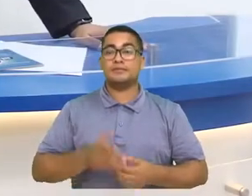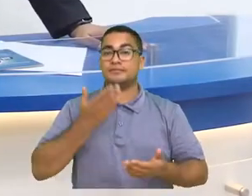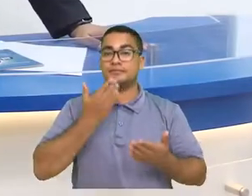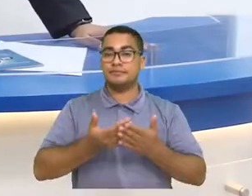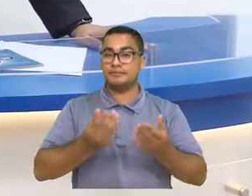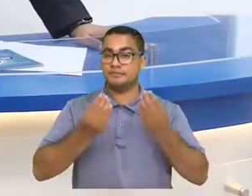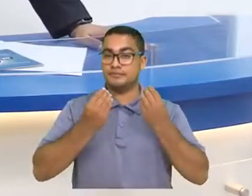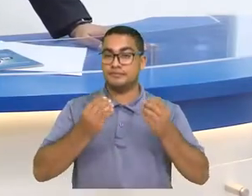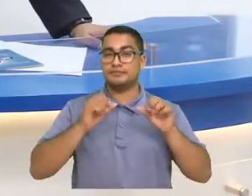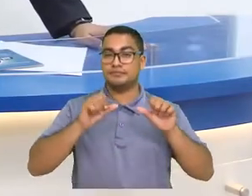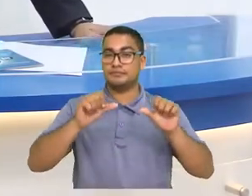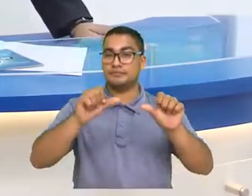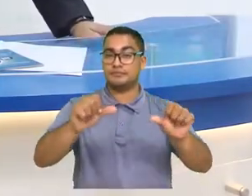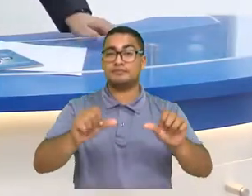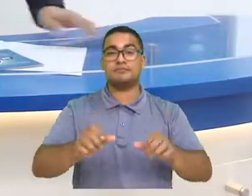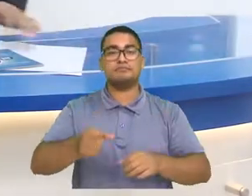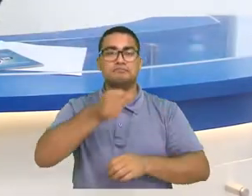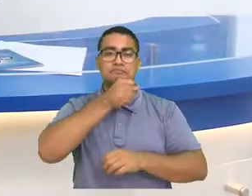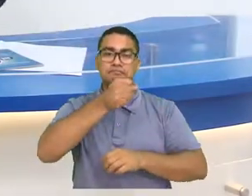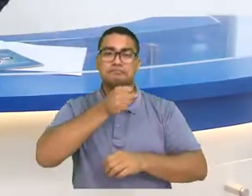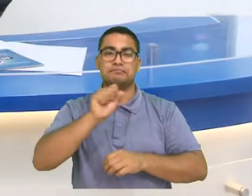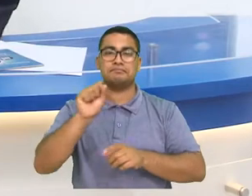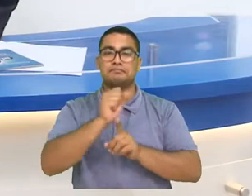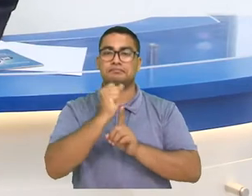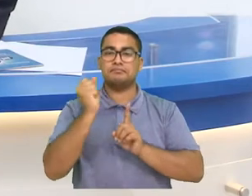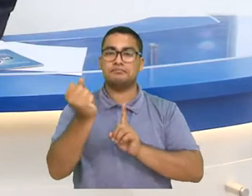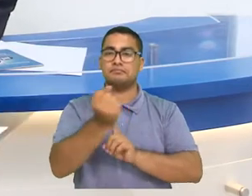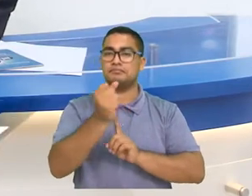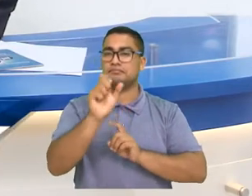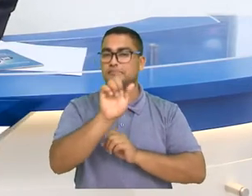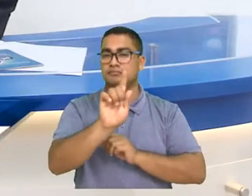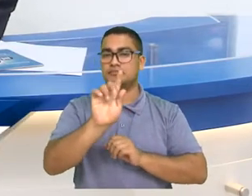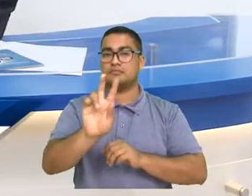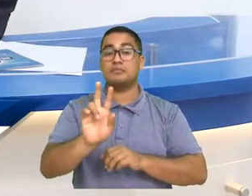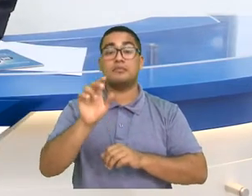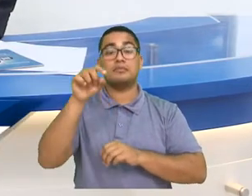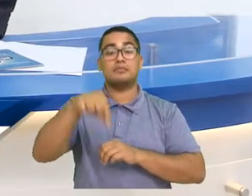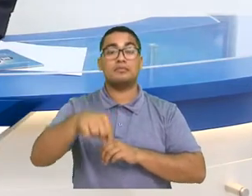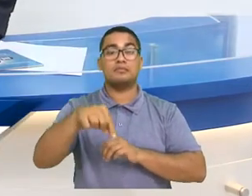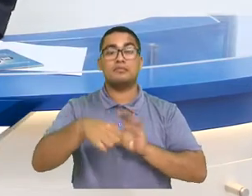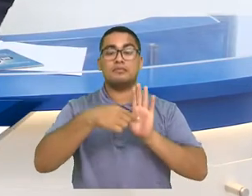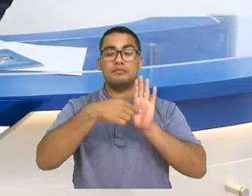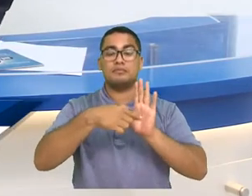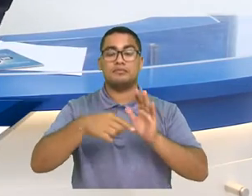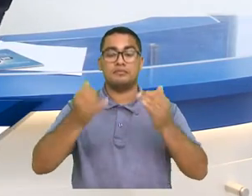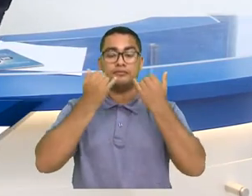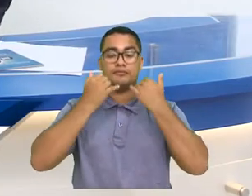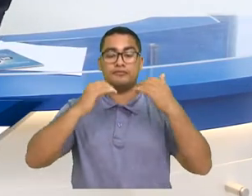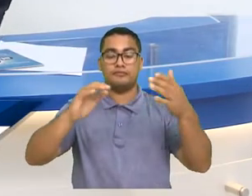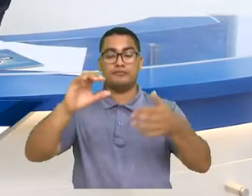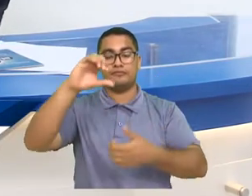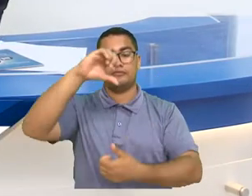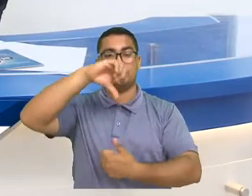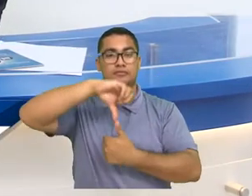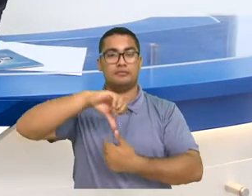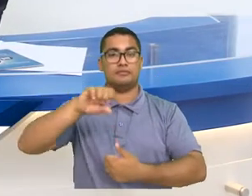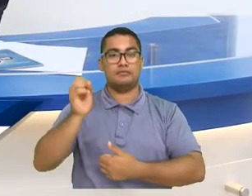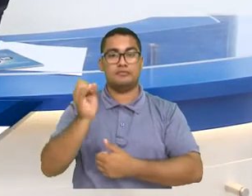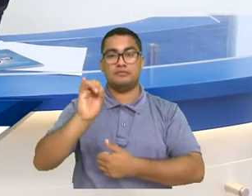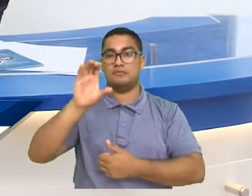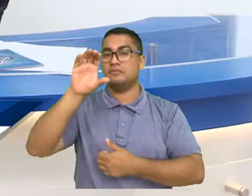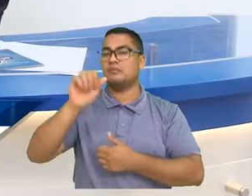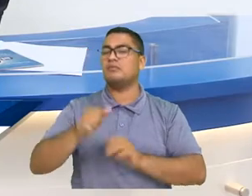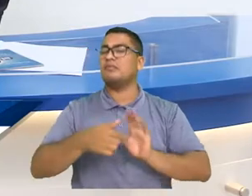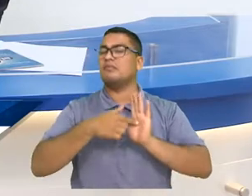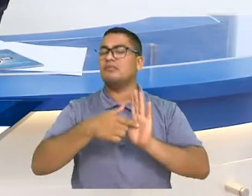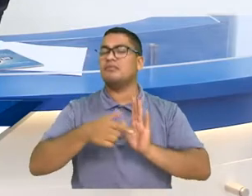Muchísimas gracias por continuar informándose a través de Noticias Asamblea TV. Ahora les dejamos con el informe Centroamérica Unida, donde conocemos sobre